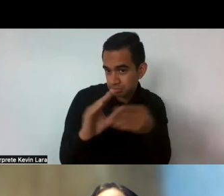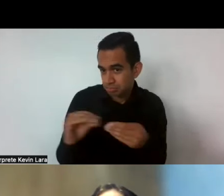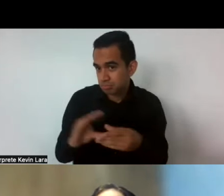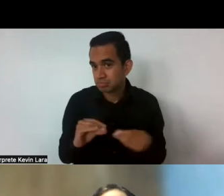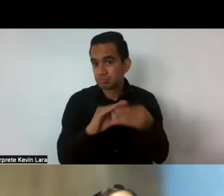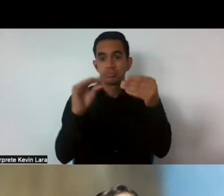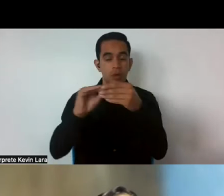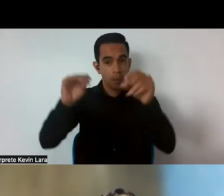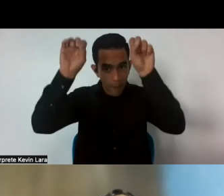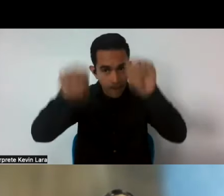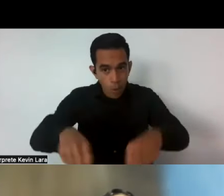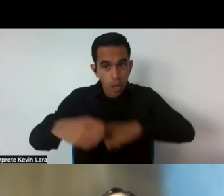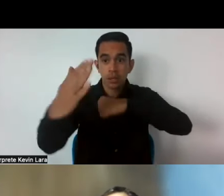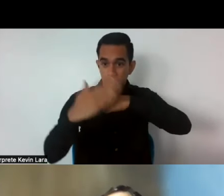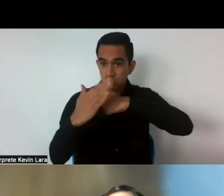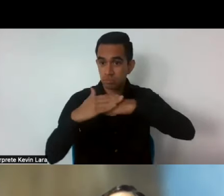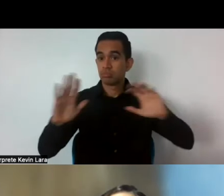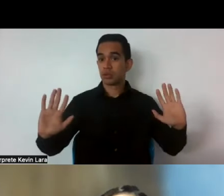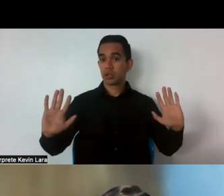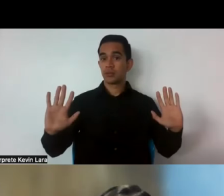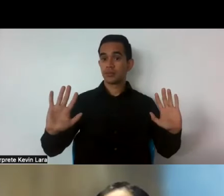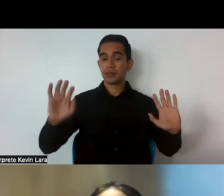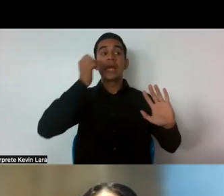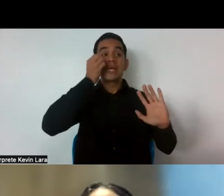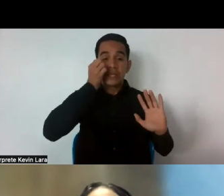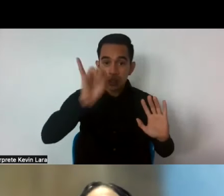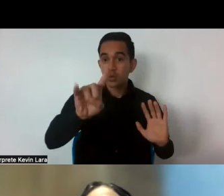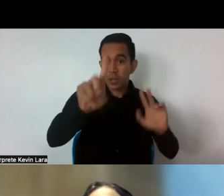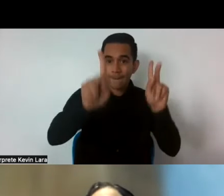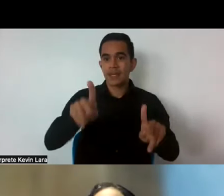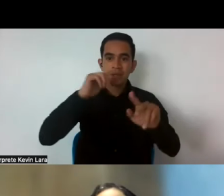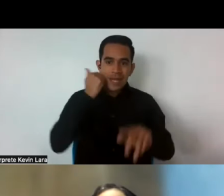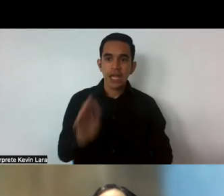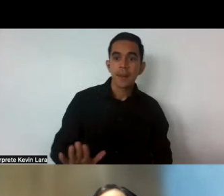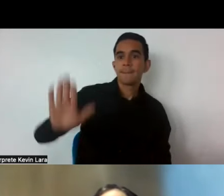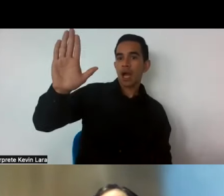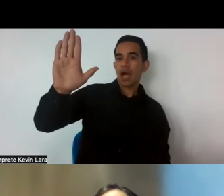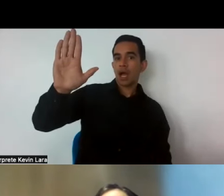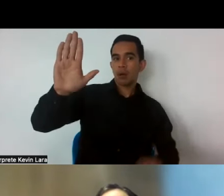Intérprete, si hay alguien que me quiera decir algo a través de las señas, tú me lo compartes.